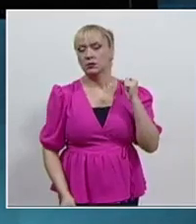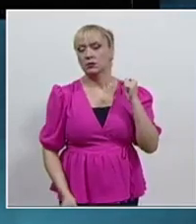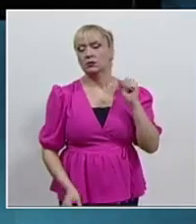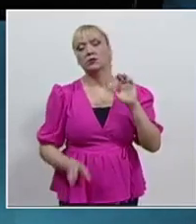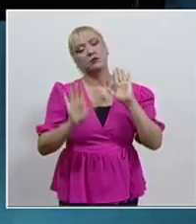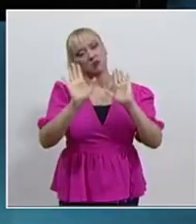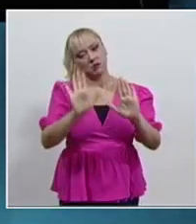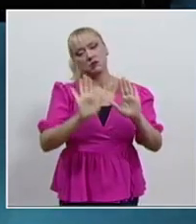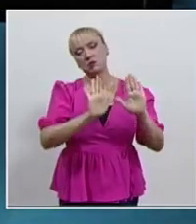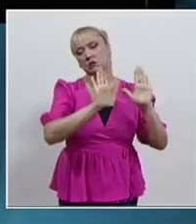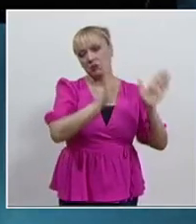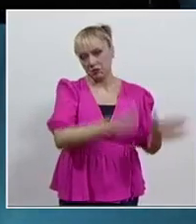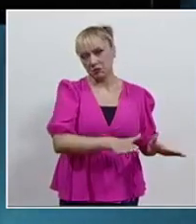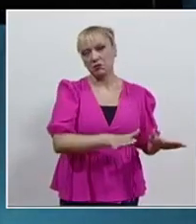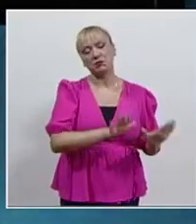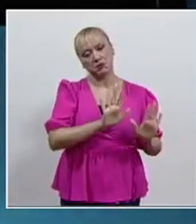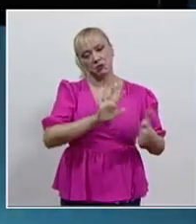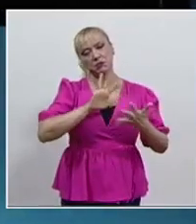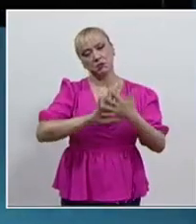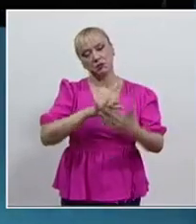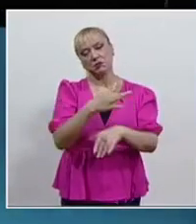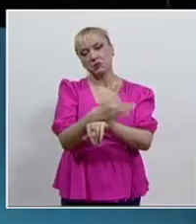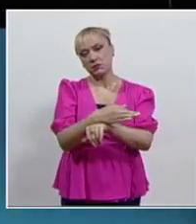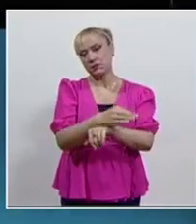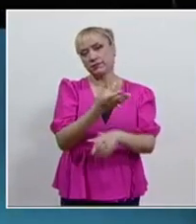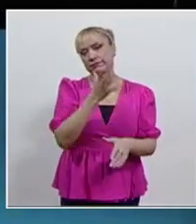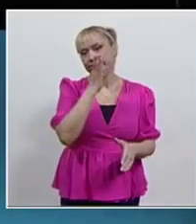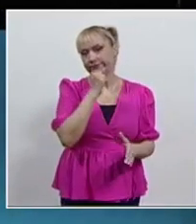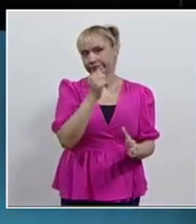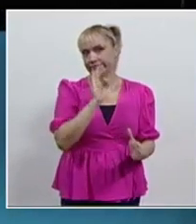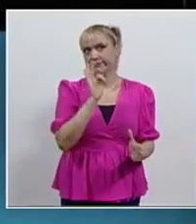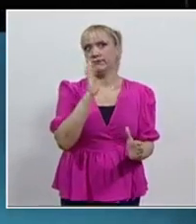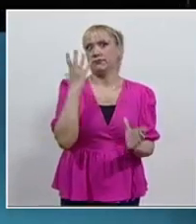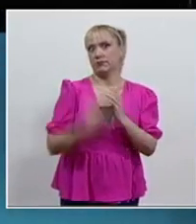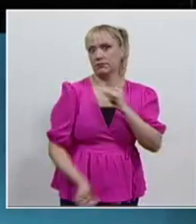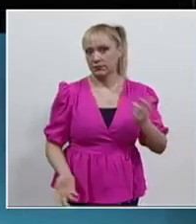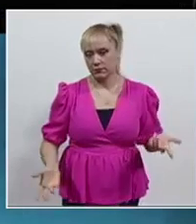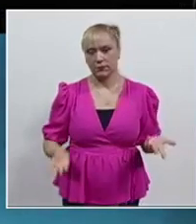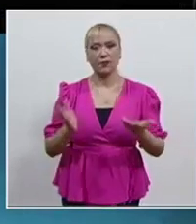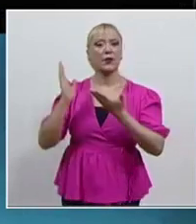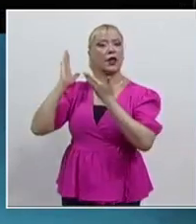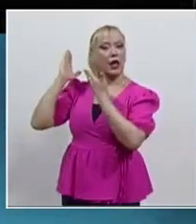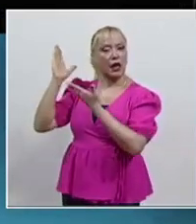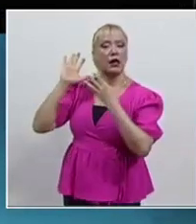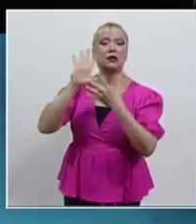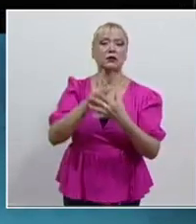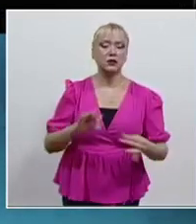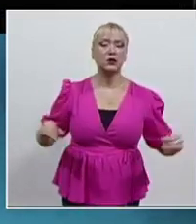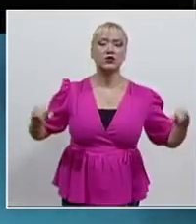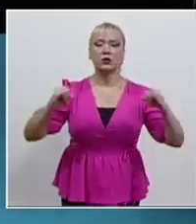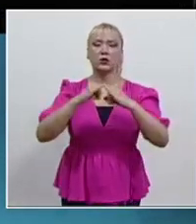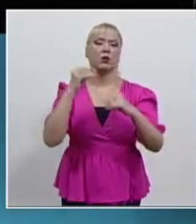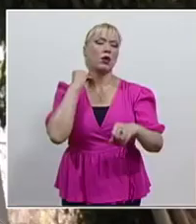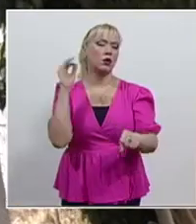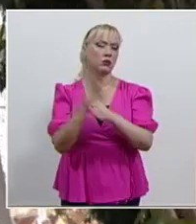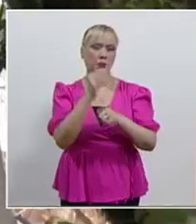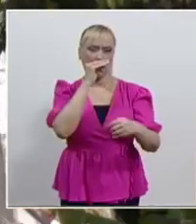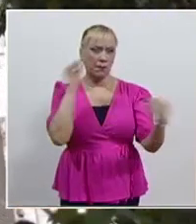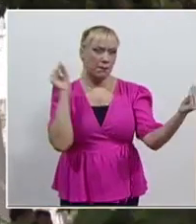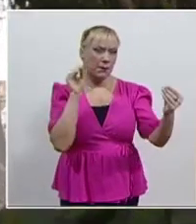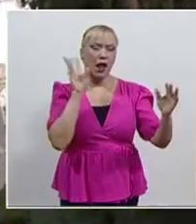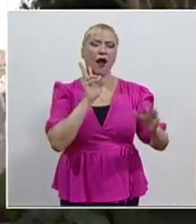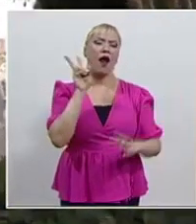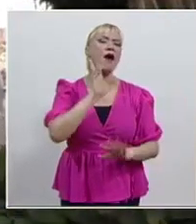mantendría la medida cautelar de prisión preventiva en su contra. Ante ello, el Instituto Federal de la Defensoría Pública ya analiza